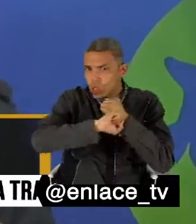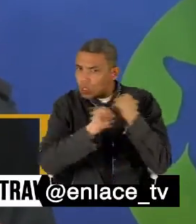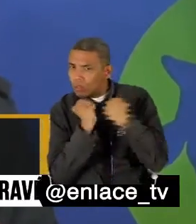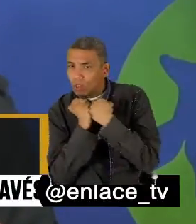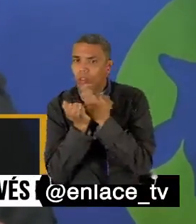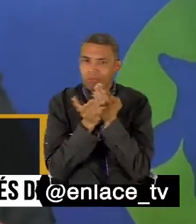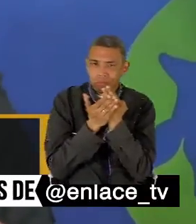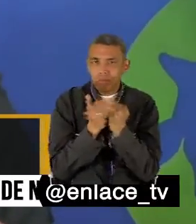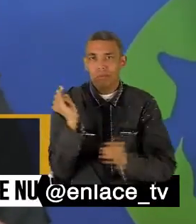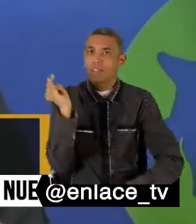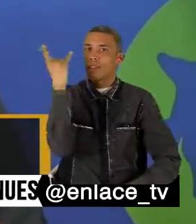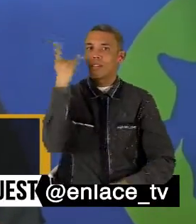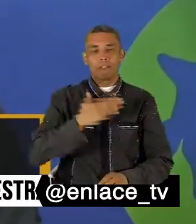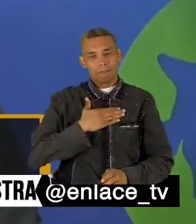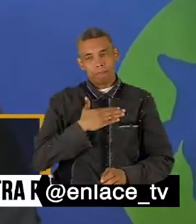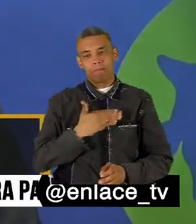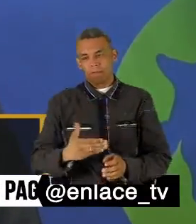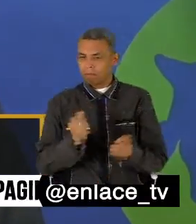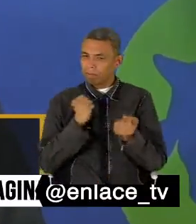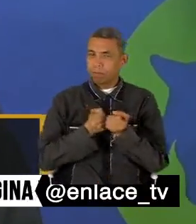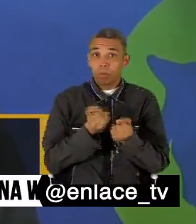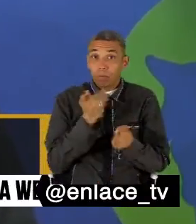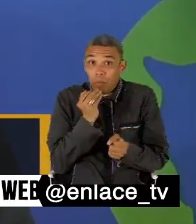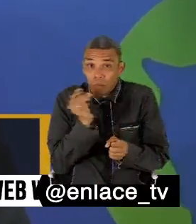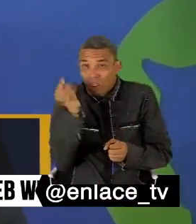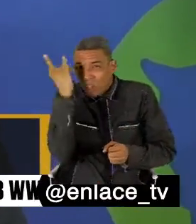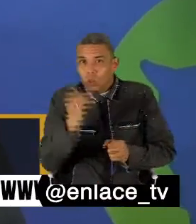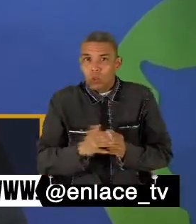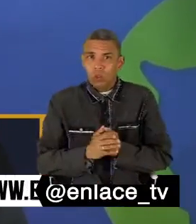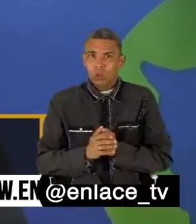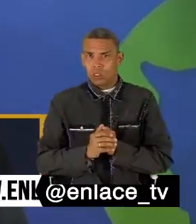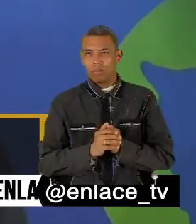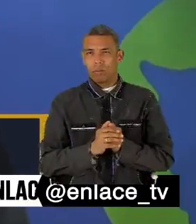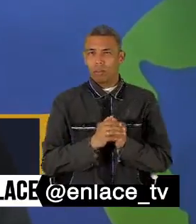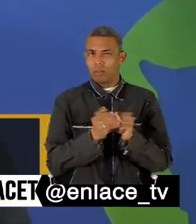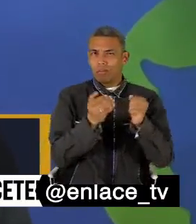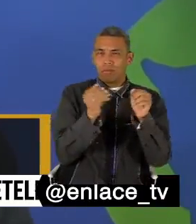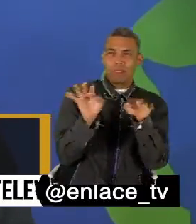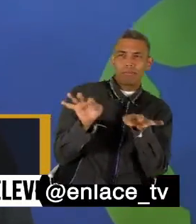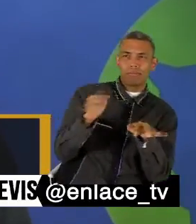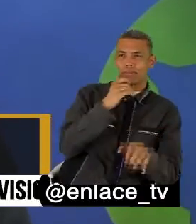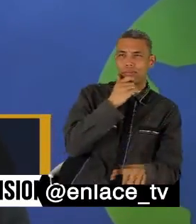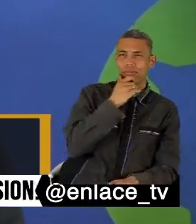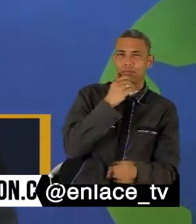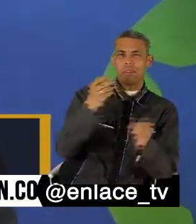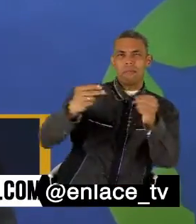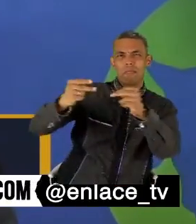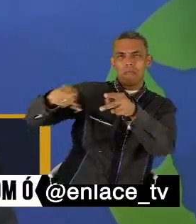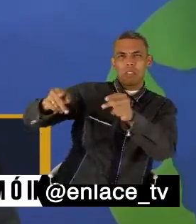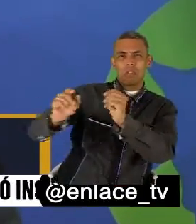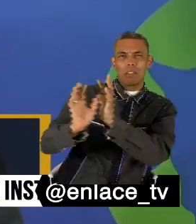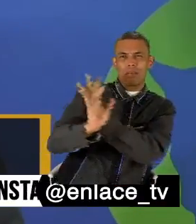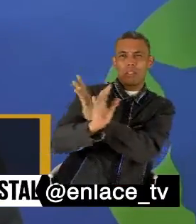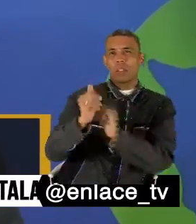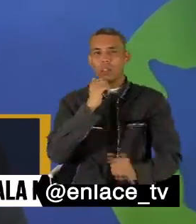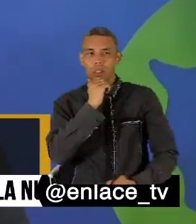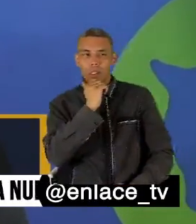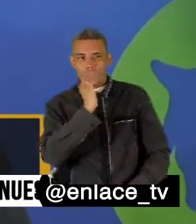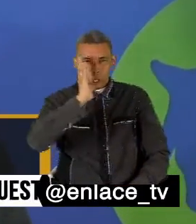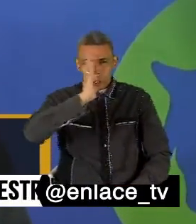a que en donde se evidencie la sospecha de un camión, de un vehículo, de una persona o de muchas personas, pues inmediatamente se va